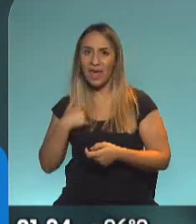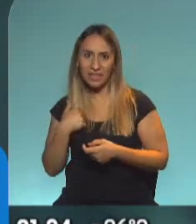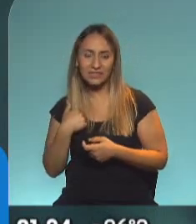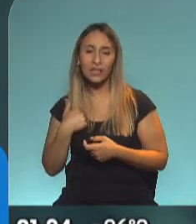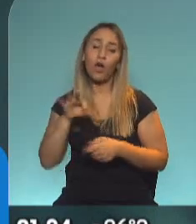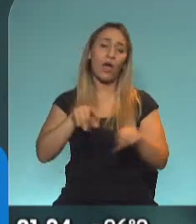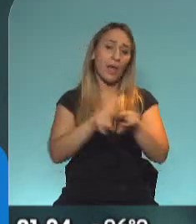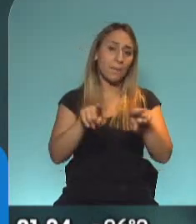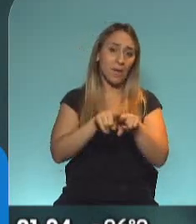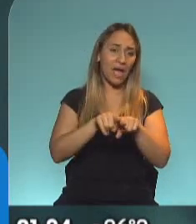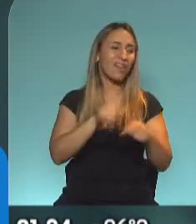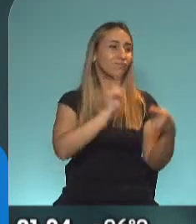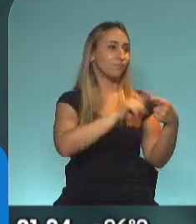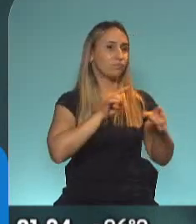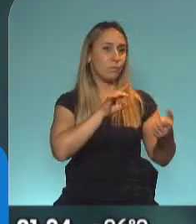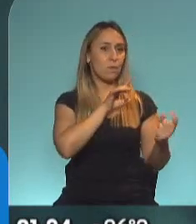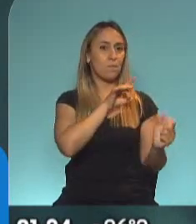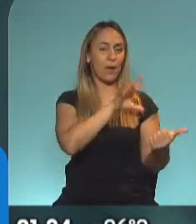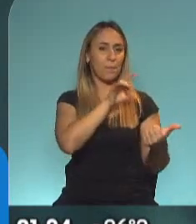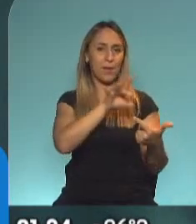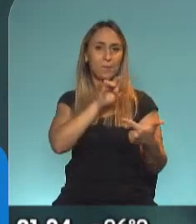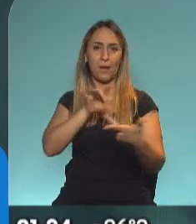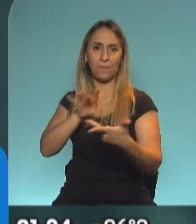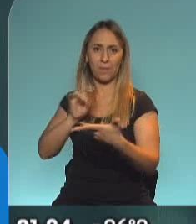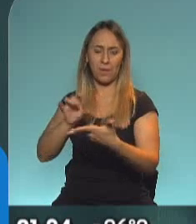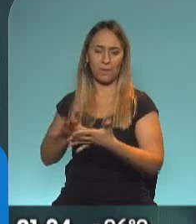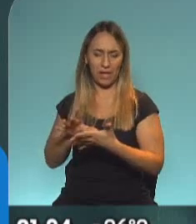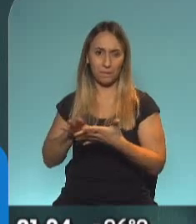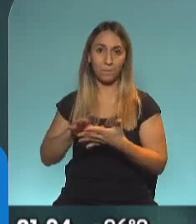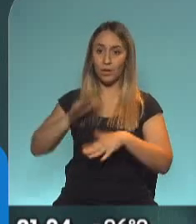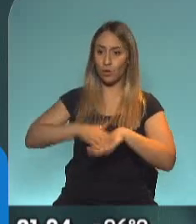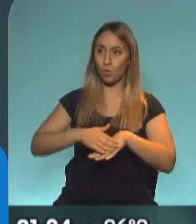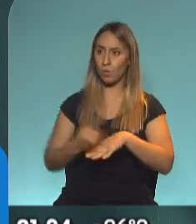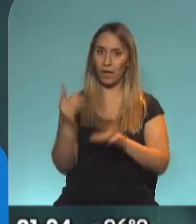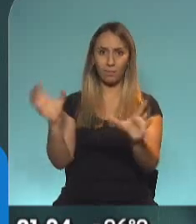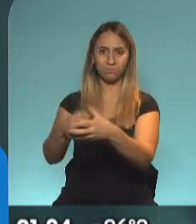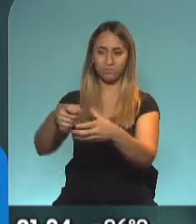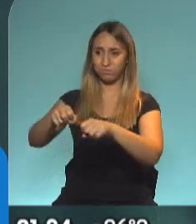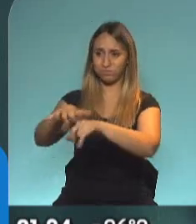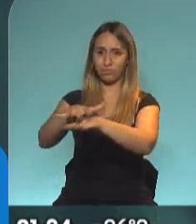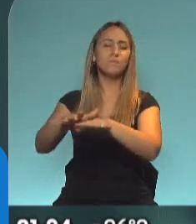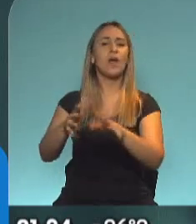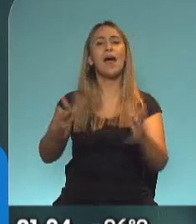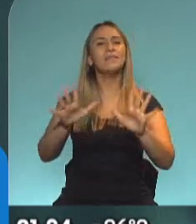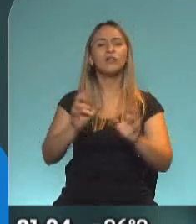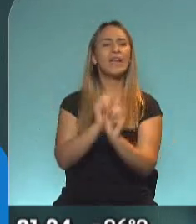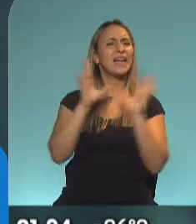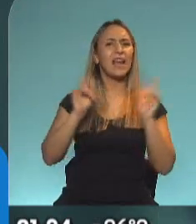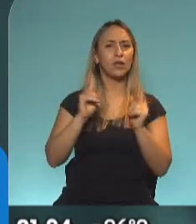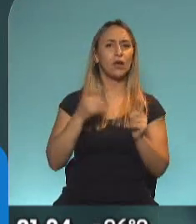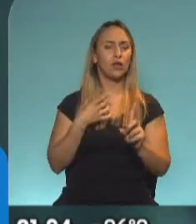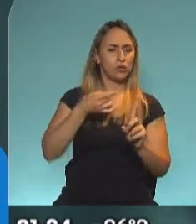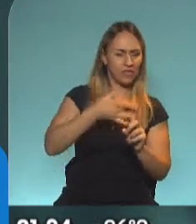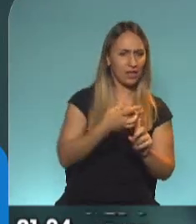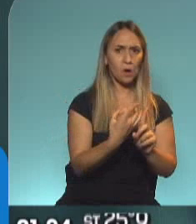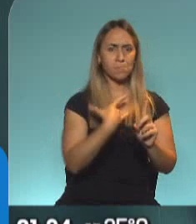el hermano. ¿Sabe lo que ocurre, doctor? Que como no está claro muchas veces quién contagió a quién, eso